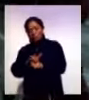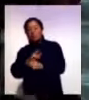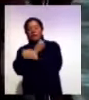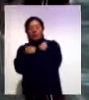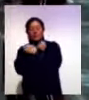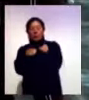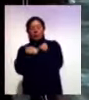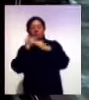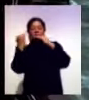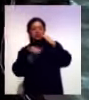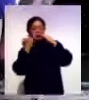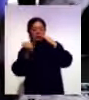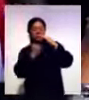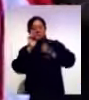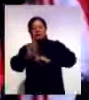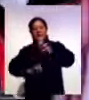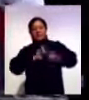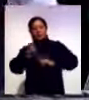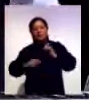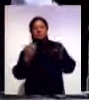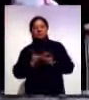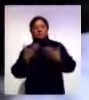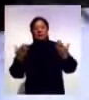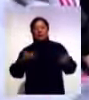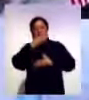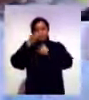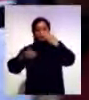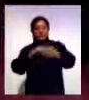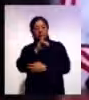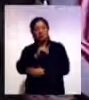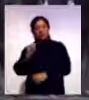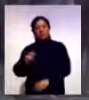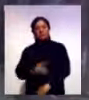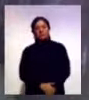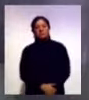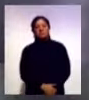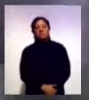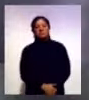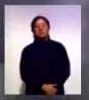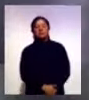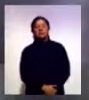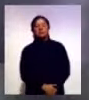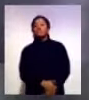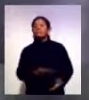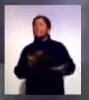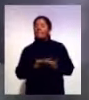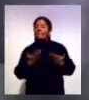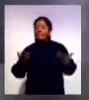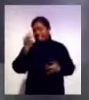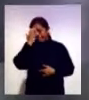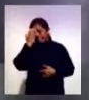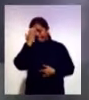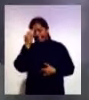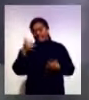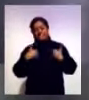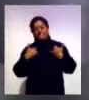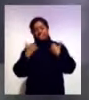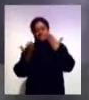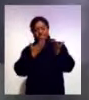los Adultos y del Deporte. Para Ahora Noticias, Lorena Temolsin. Y vamos ahora a conocer a los estudiantes